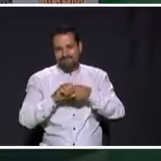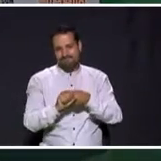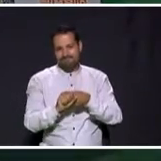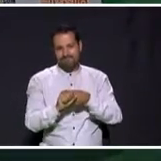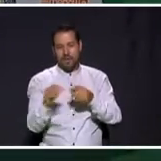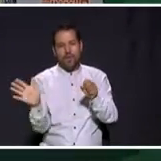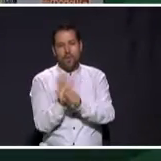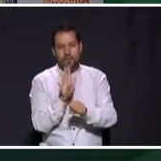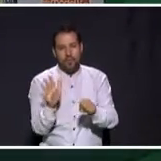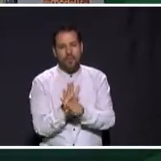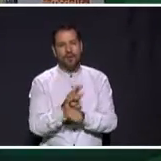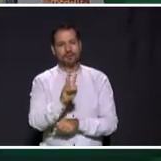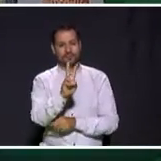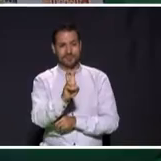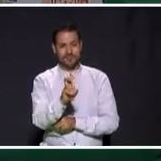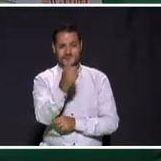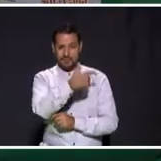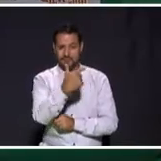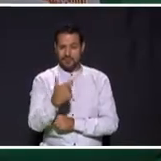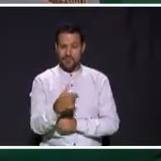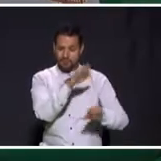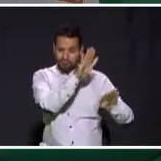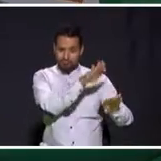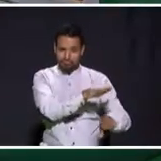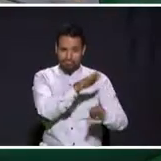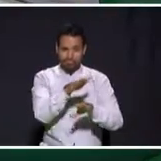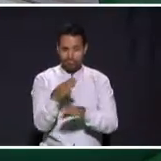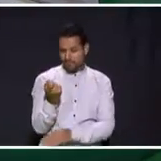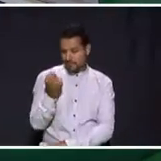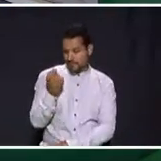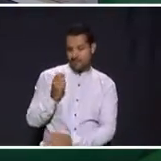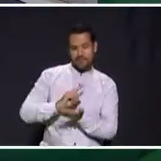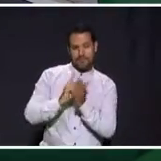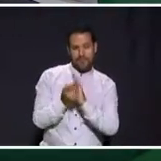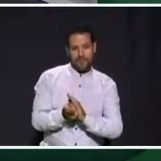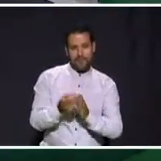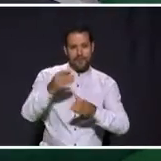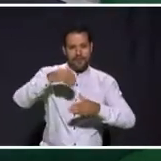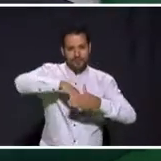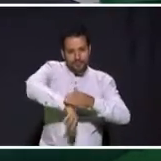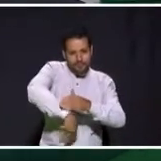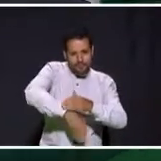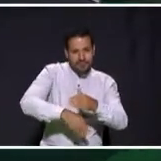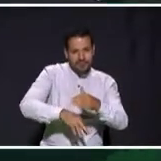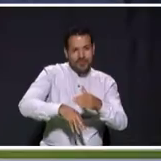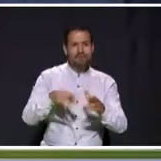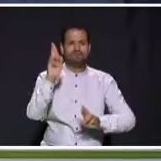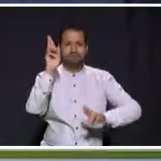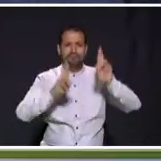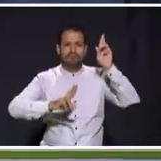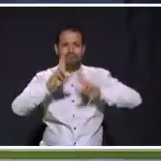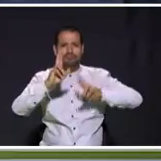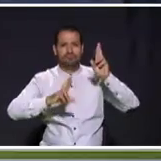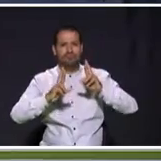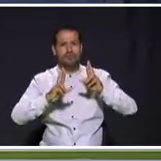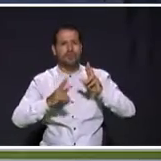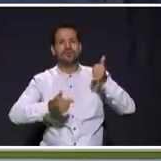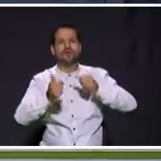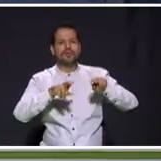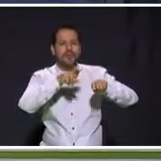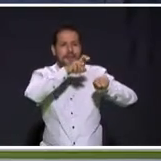a siete candidatos con los que incluso hicimos hace algunos minutos un sorteo en presencia de todos para definir la ubicación